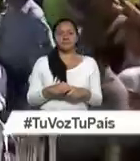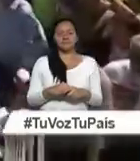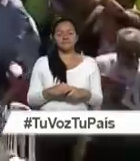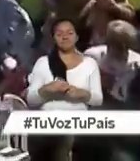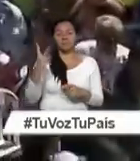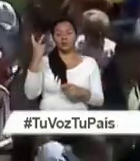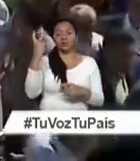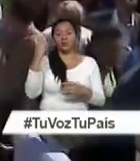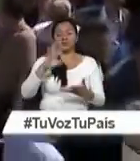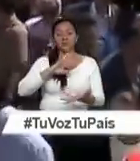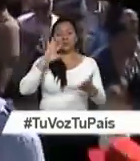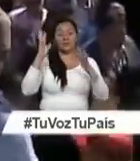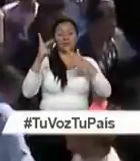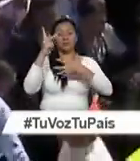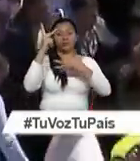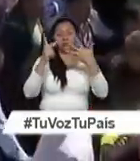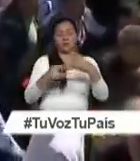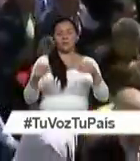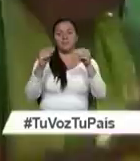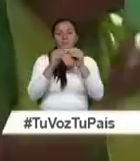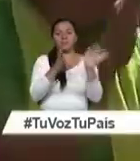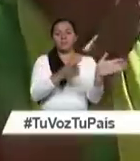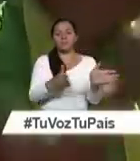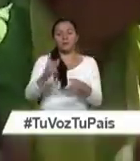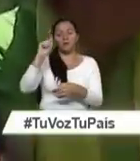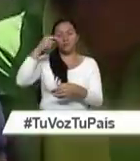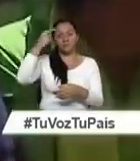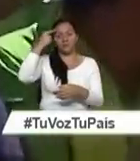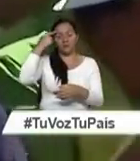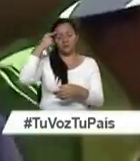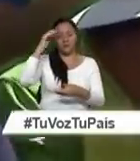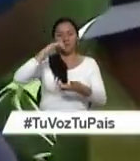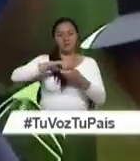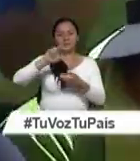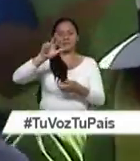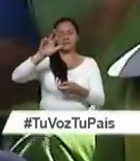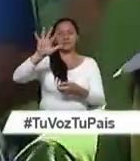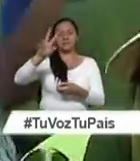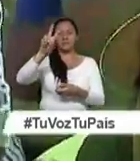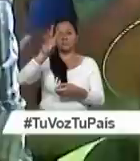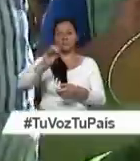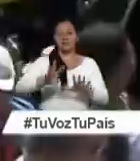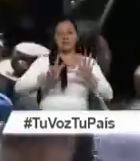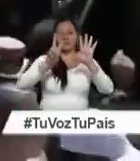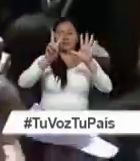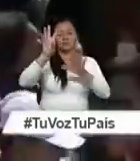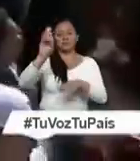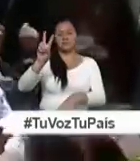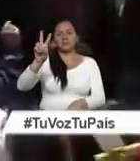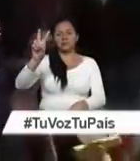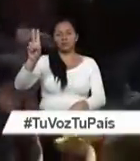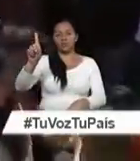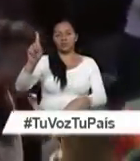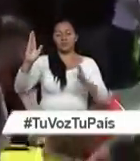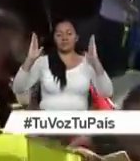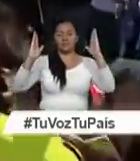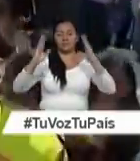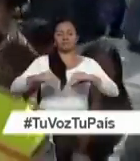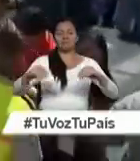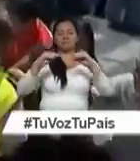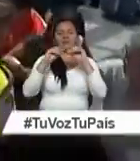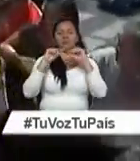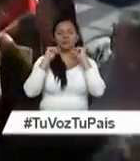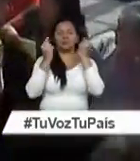12 revoluciones contempla el Plan de Gobierno de Alianza País 2017-2021, la mayor agrupación política